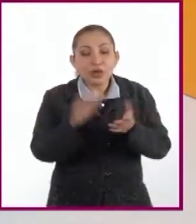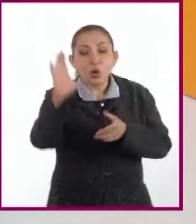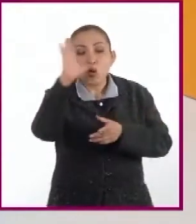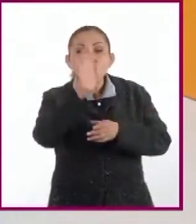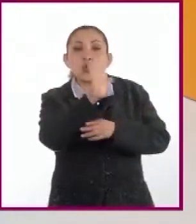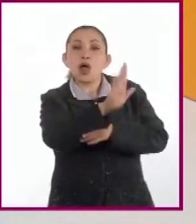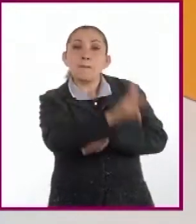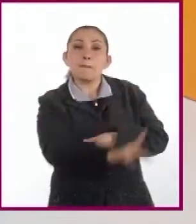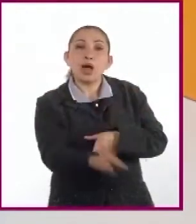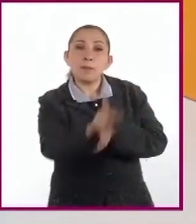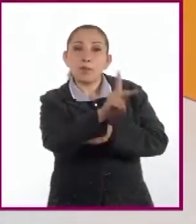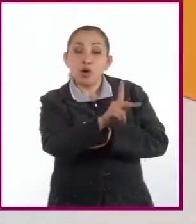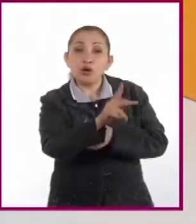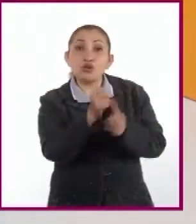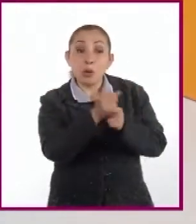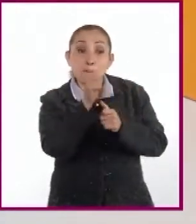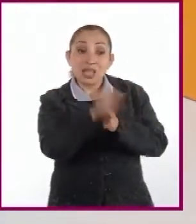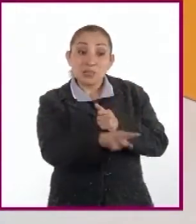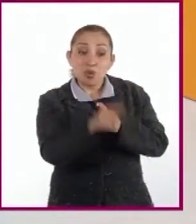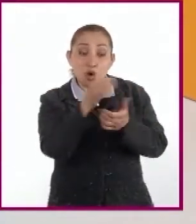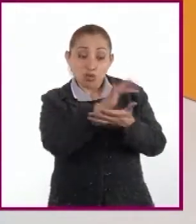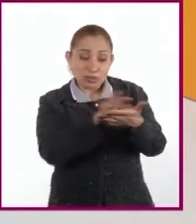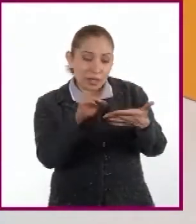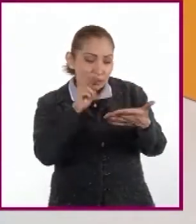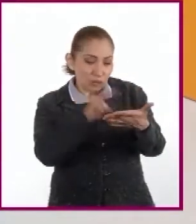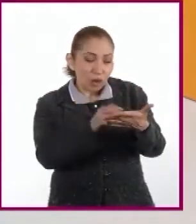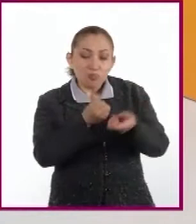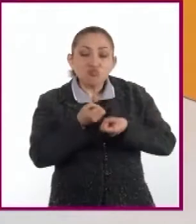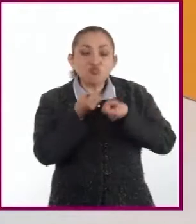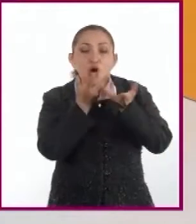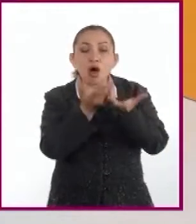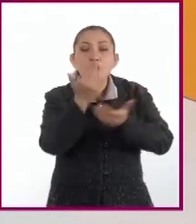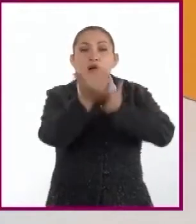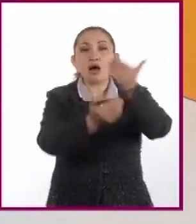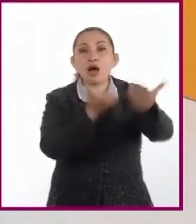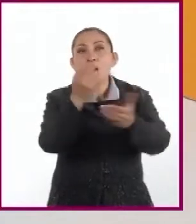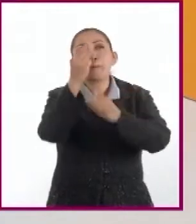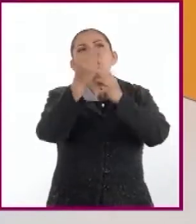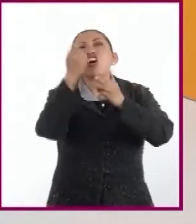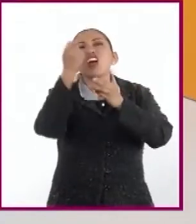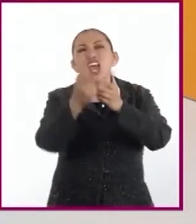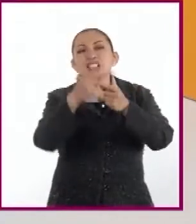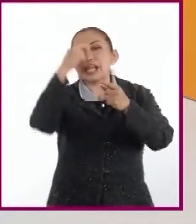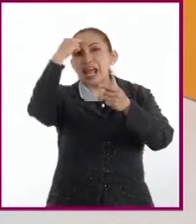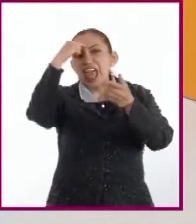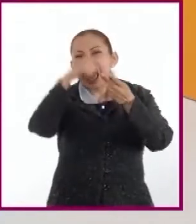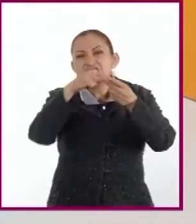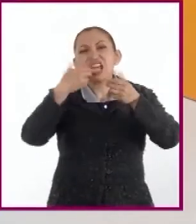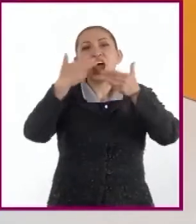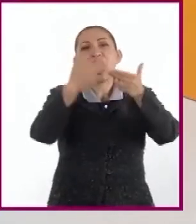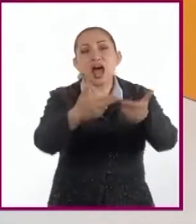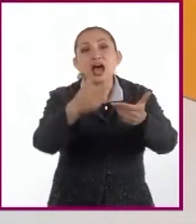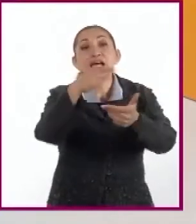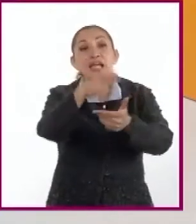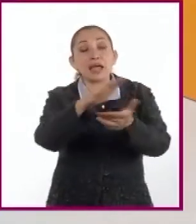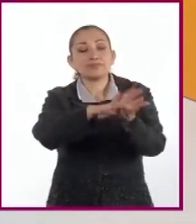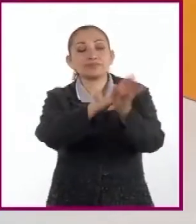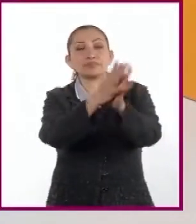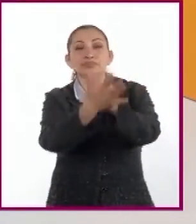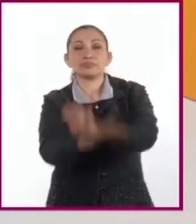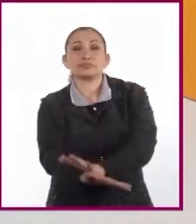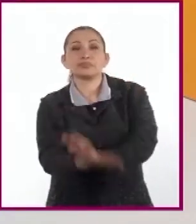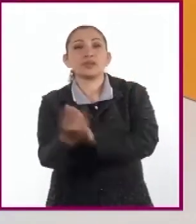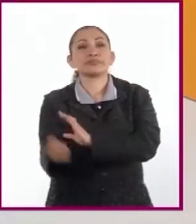cultura de un pueblo y a través de estos textos se transmiten visiones del mundo, creencias y valores que se transforman en